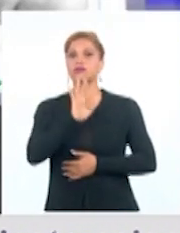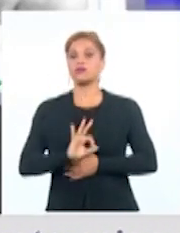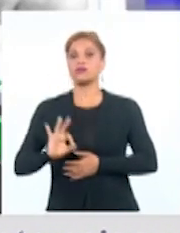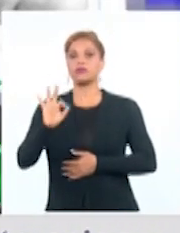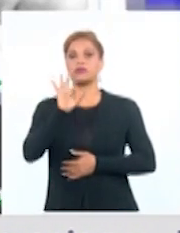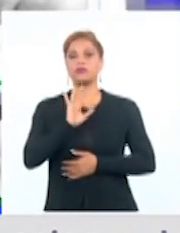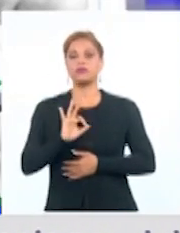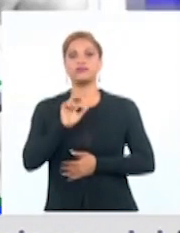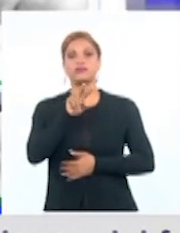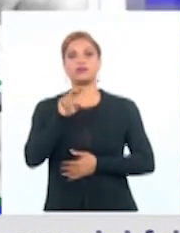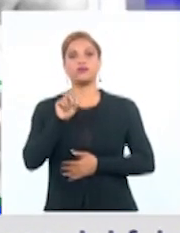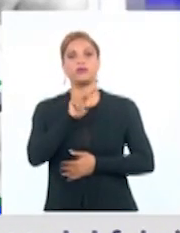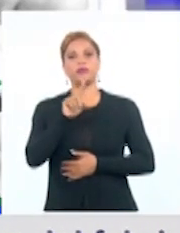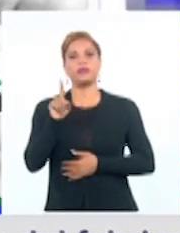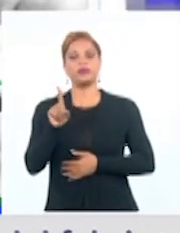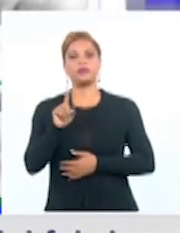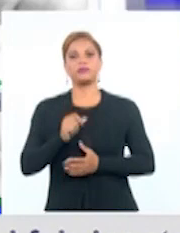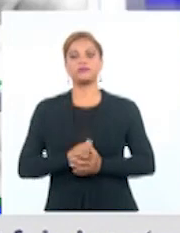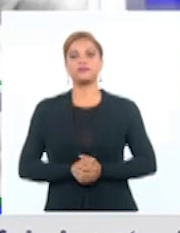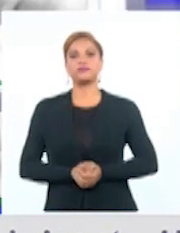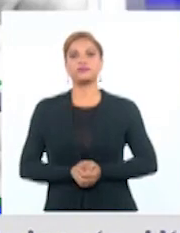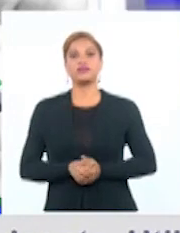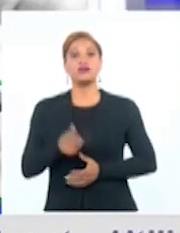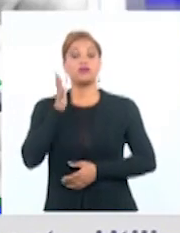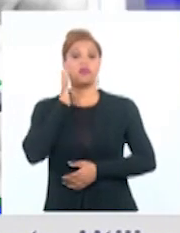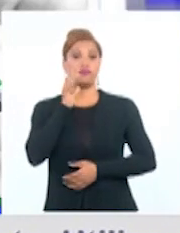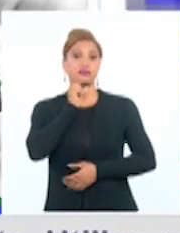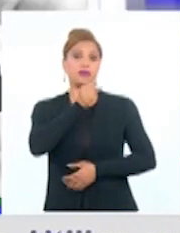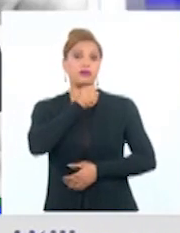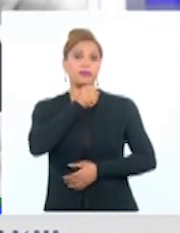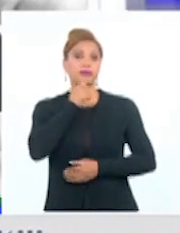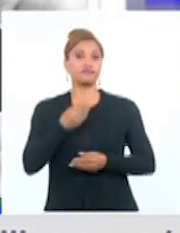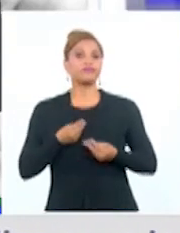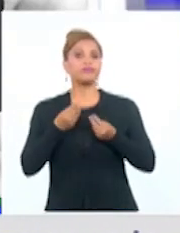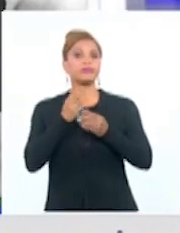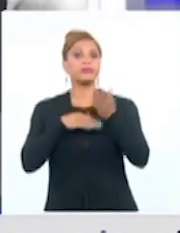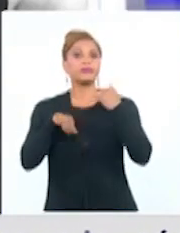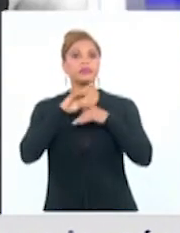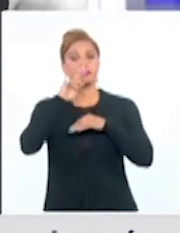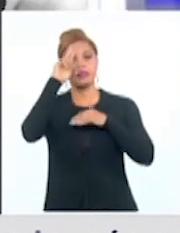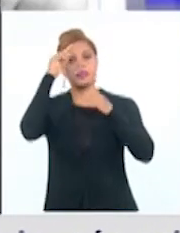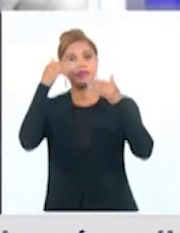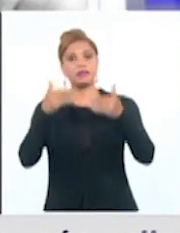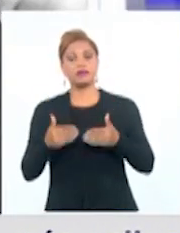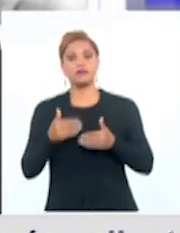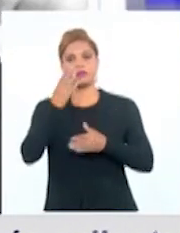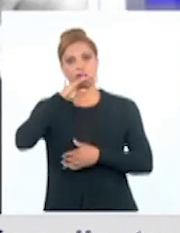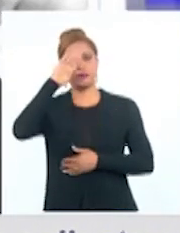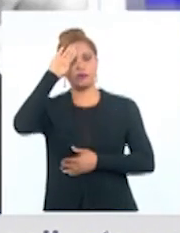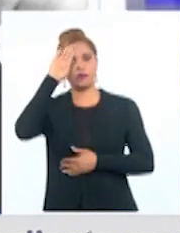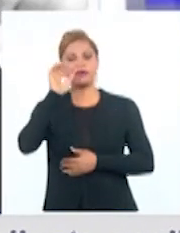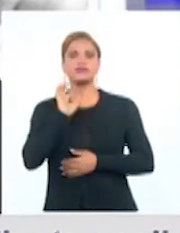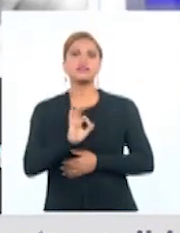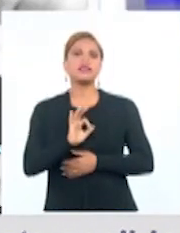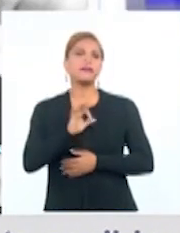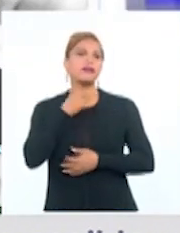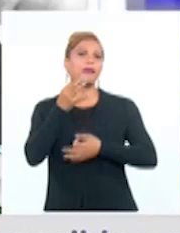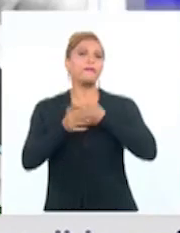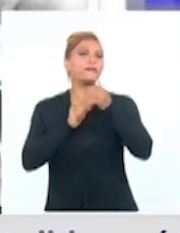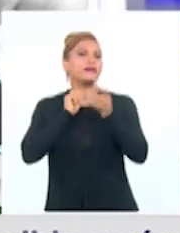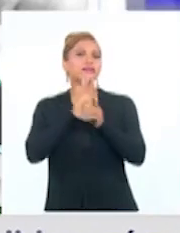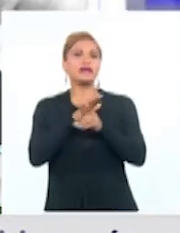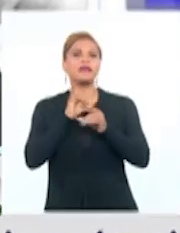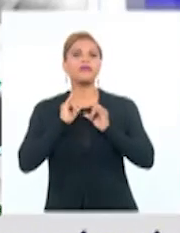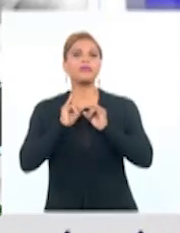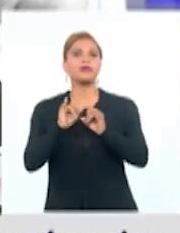de 2021, conferencia que ofrece el Ministerio de Salud Pública de Cuba. Por cierto, quiero comenzar con una información